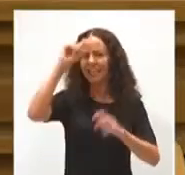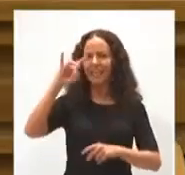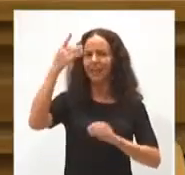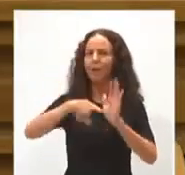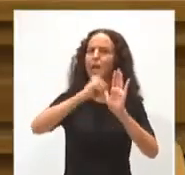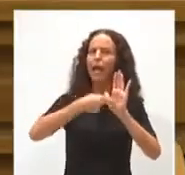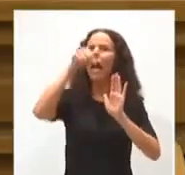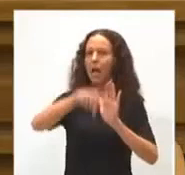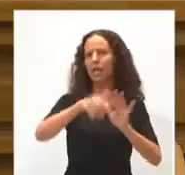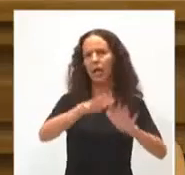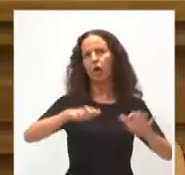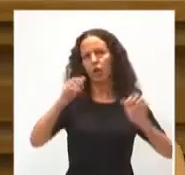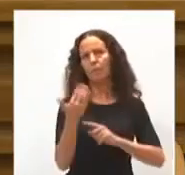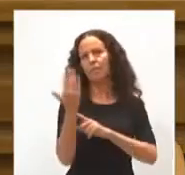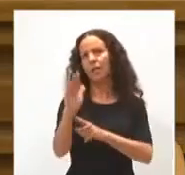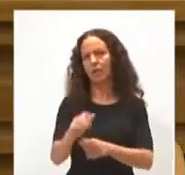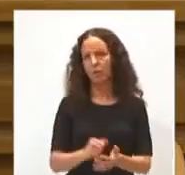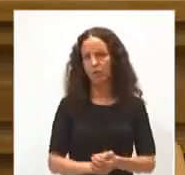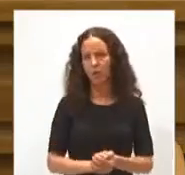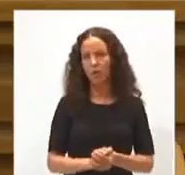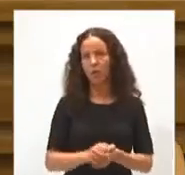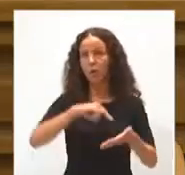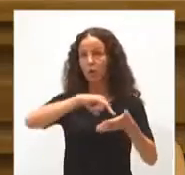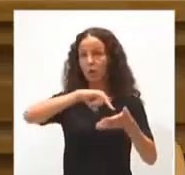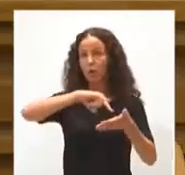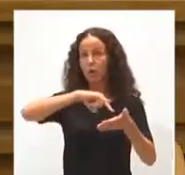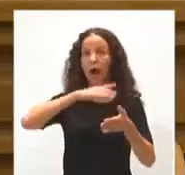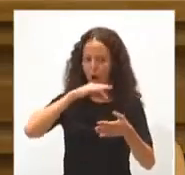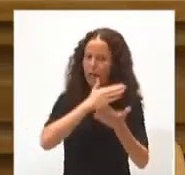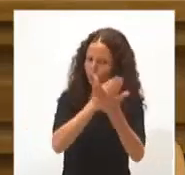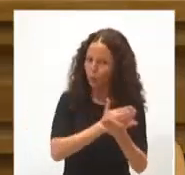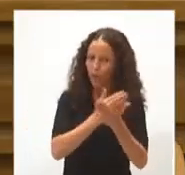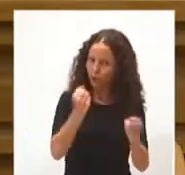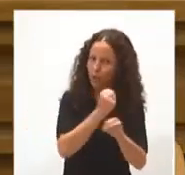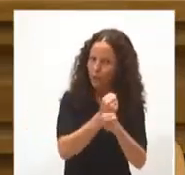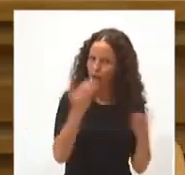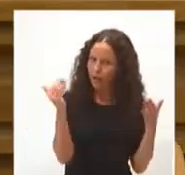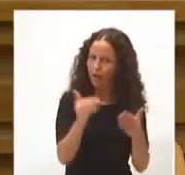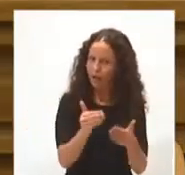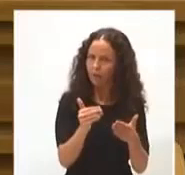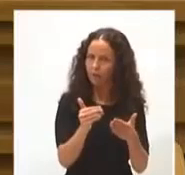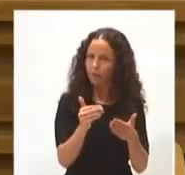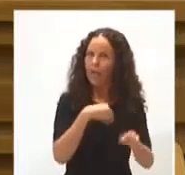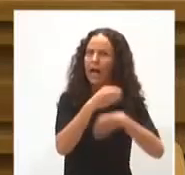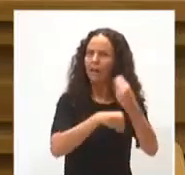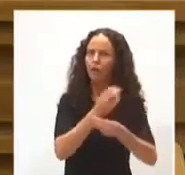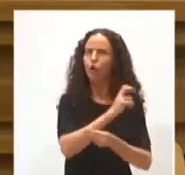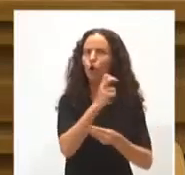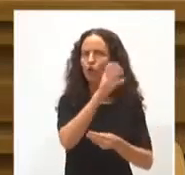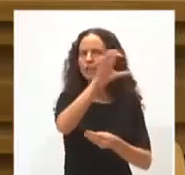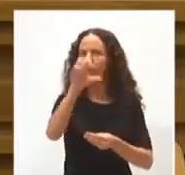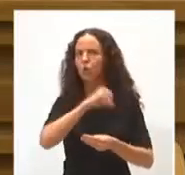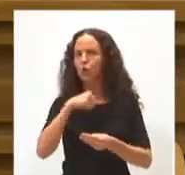estas cortes para presentar el proyecto está ahora en el estudio se está trabajando lo estamos haciendo incluso con algunas otras autonomías